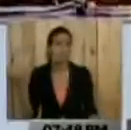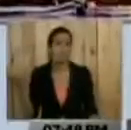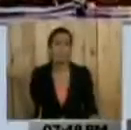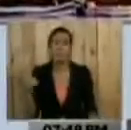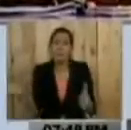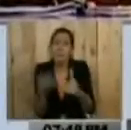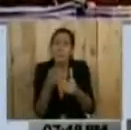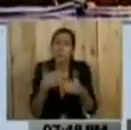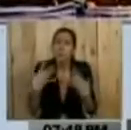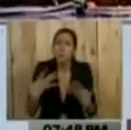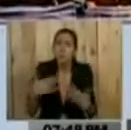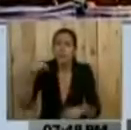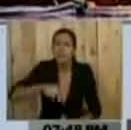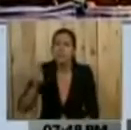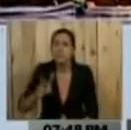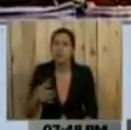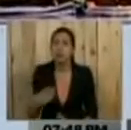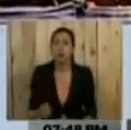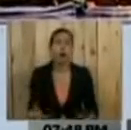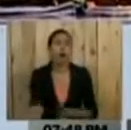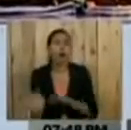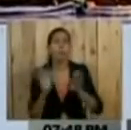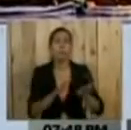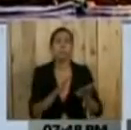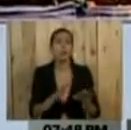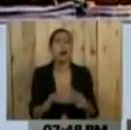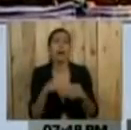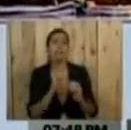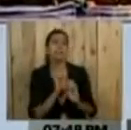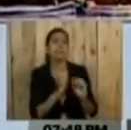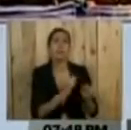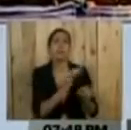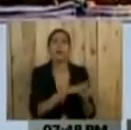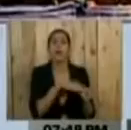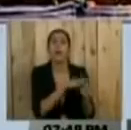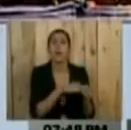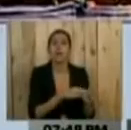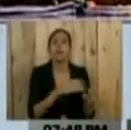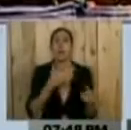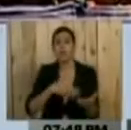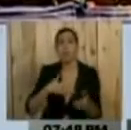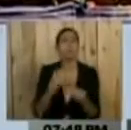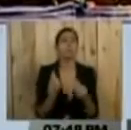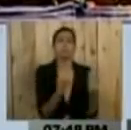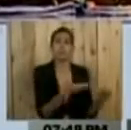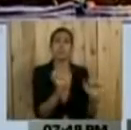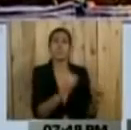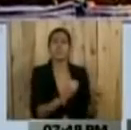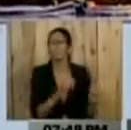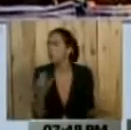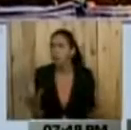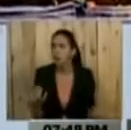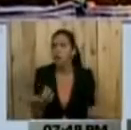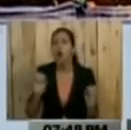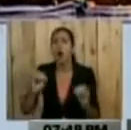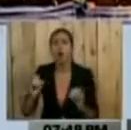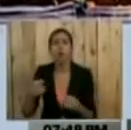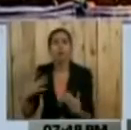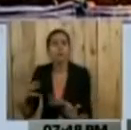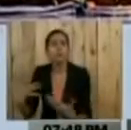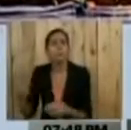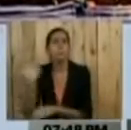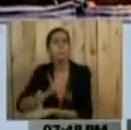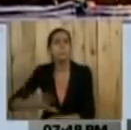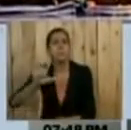país? ¿Cumplir los caprichos de una oligarquía o recuperar la economía? ¿Cuál es la prioridad?